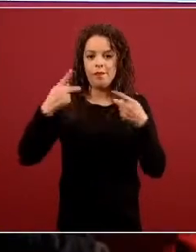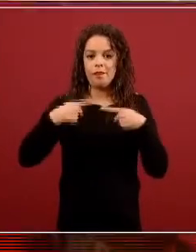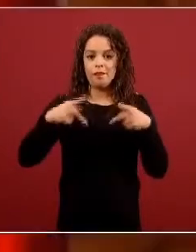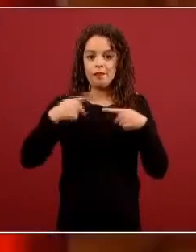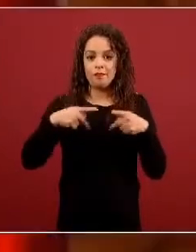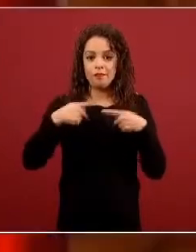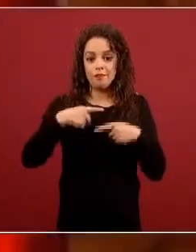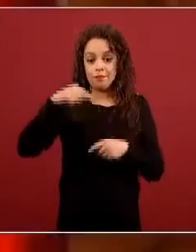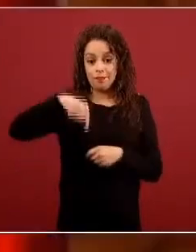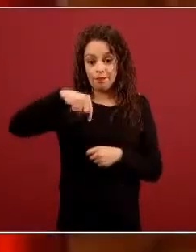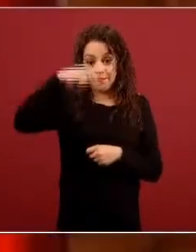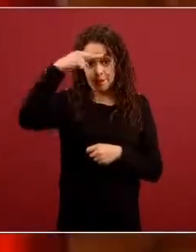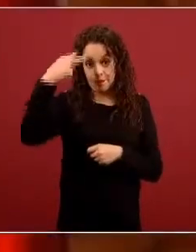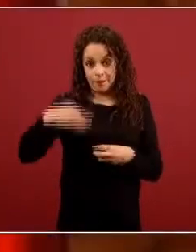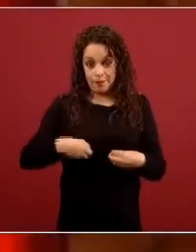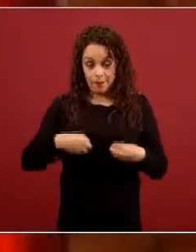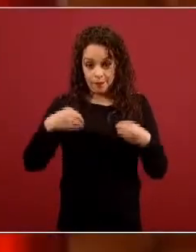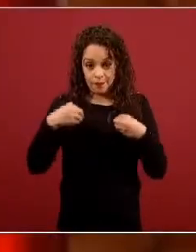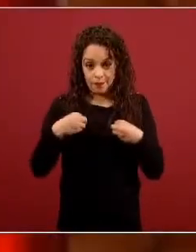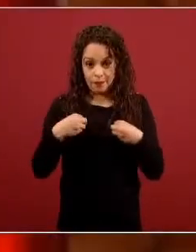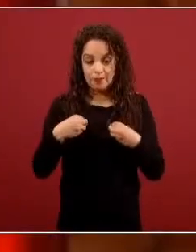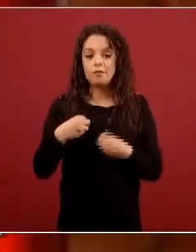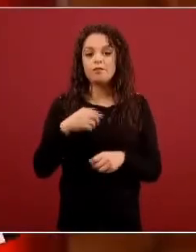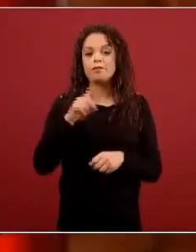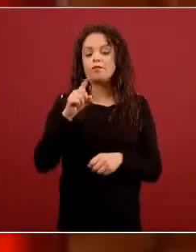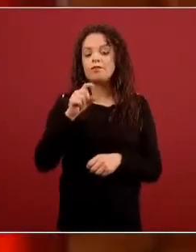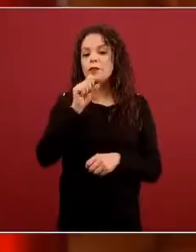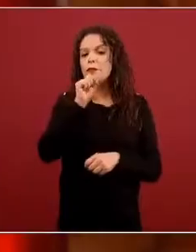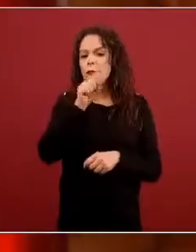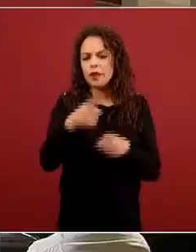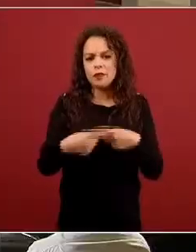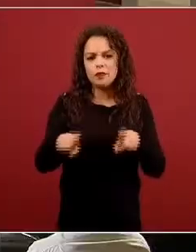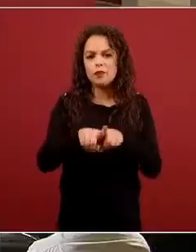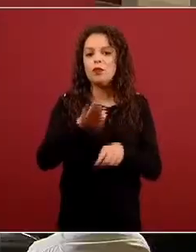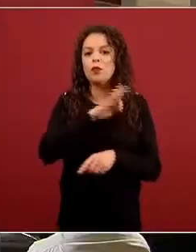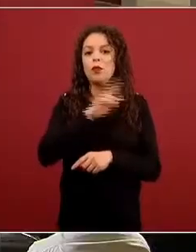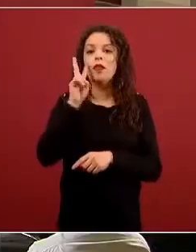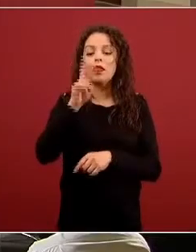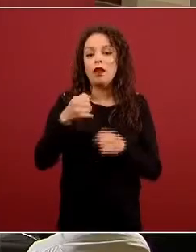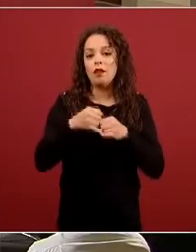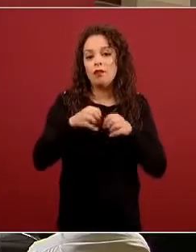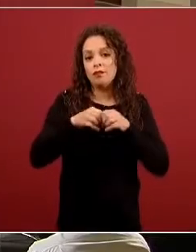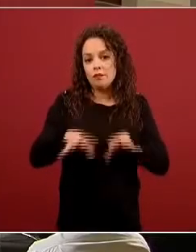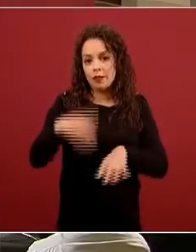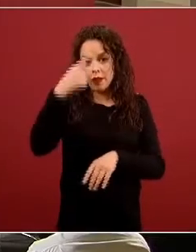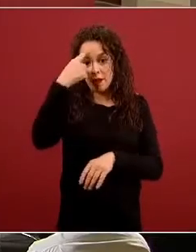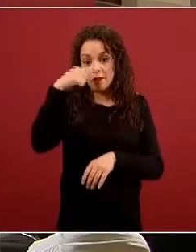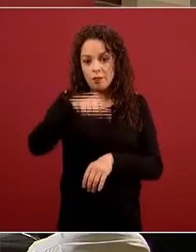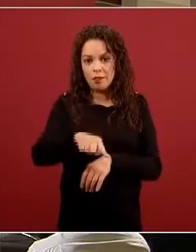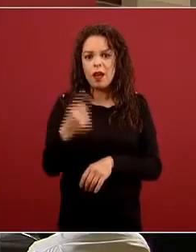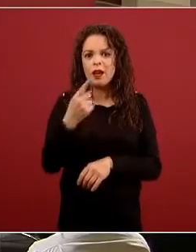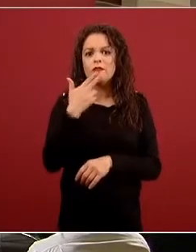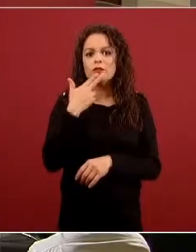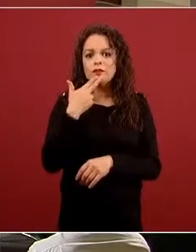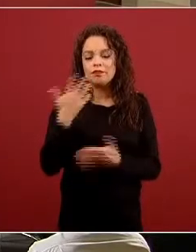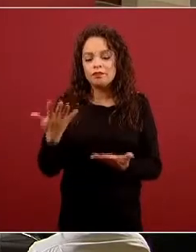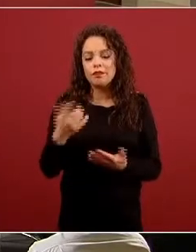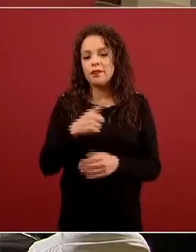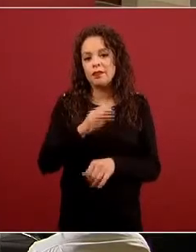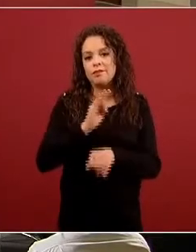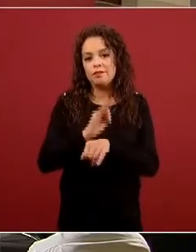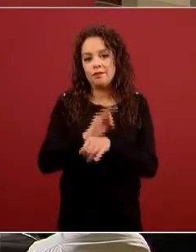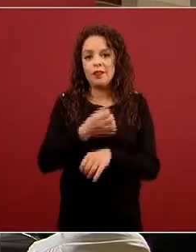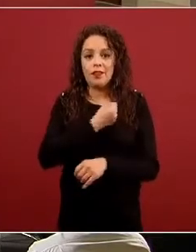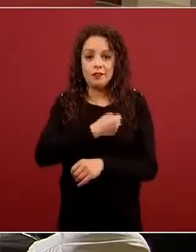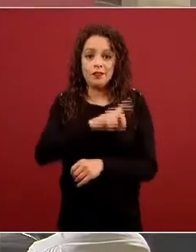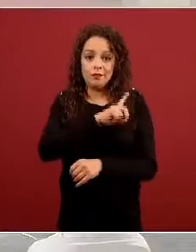país tengamos acceso a la misma información para proteger nuestra salud. De igual forma, en conjunto con la Secretaría de Cultura, el